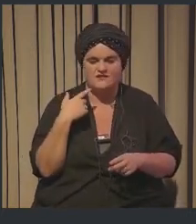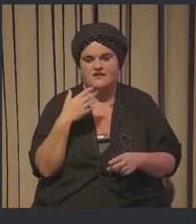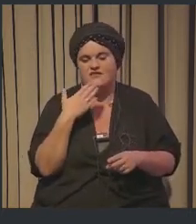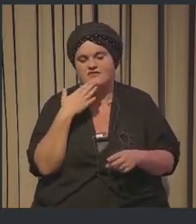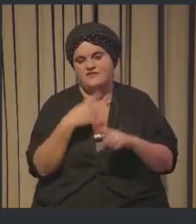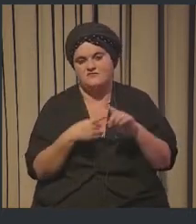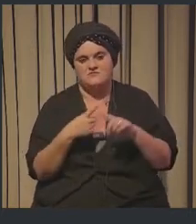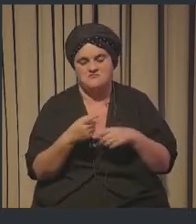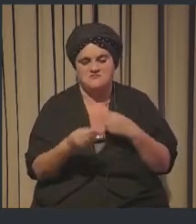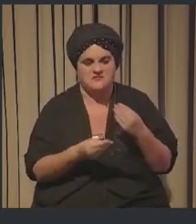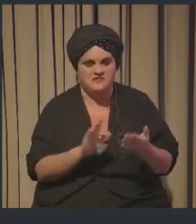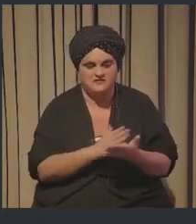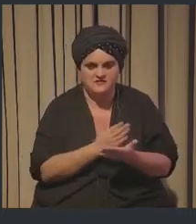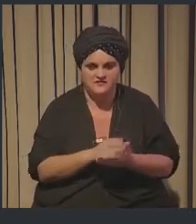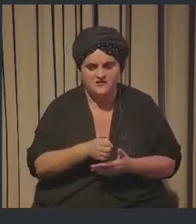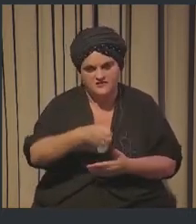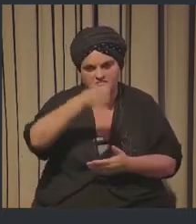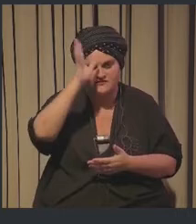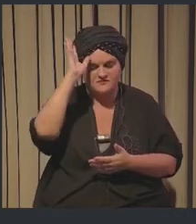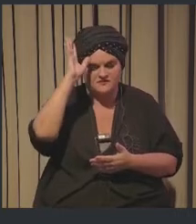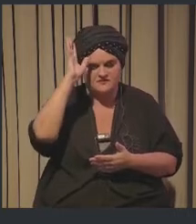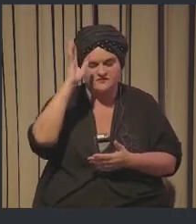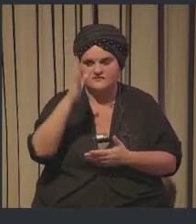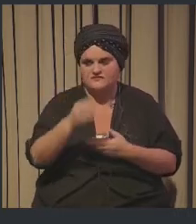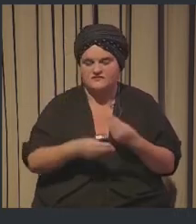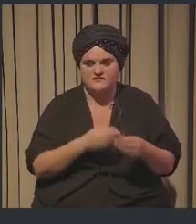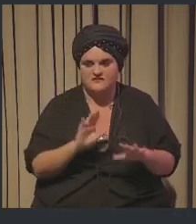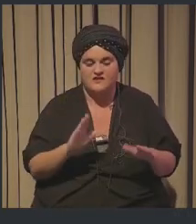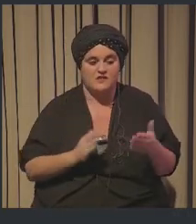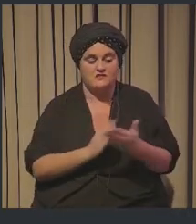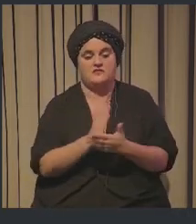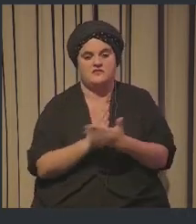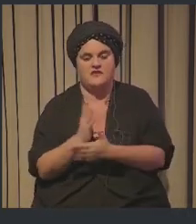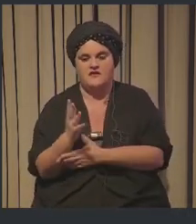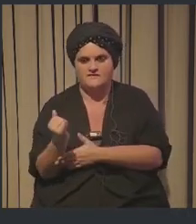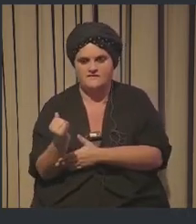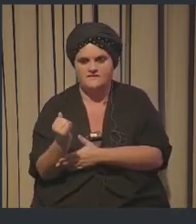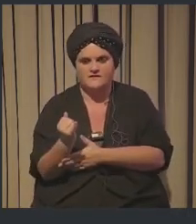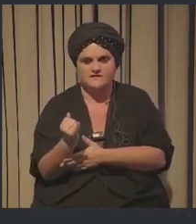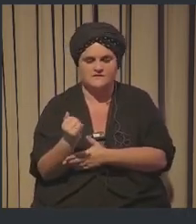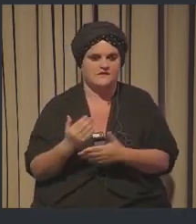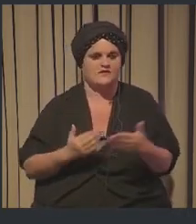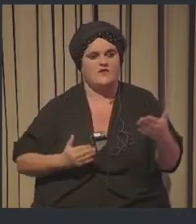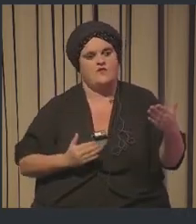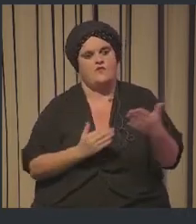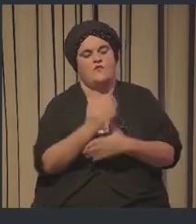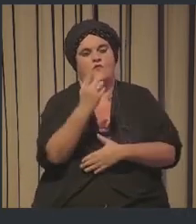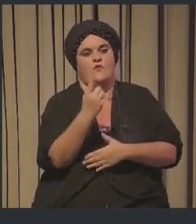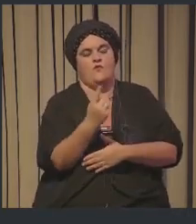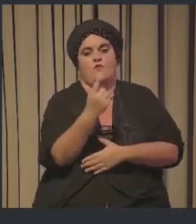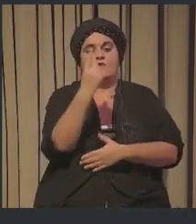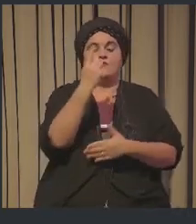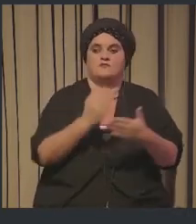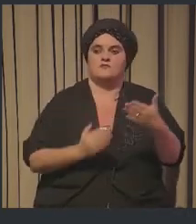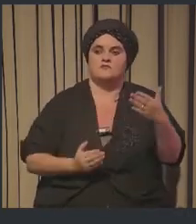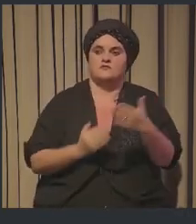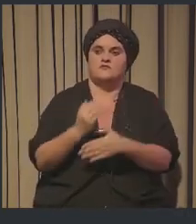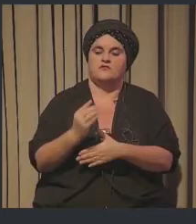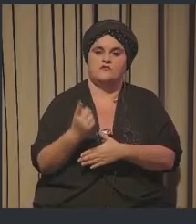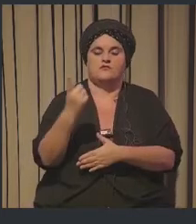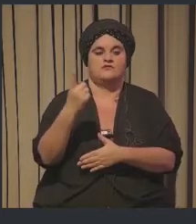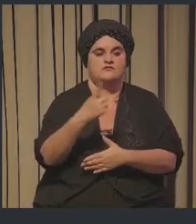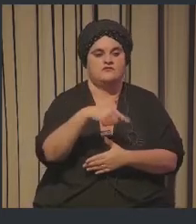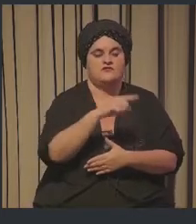los romanos no tuvieron que hacerlo. Había disrupciones, pero eran tan infrecuentes que ni siquiera pensaban en el